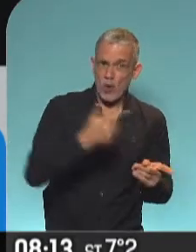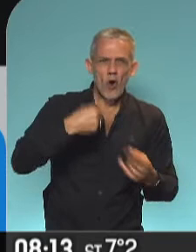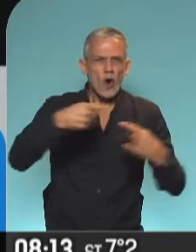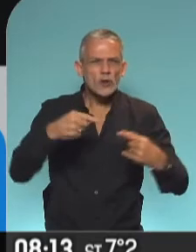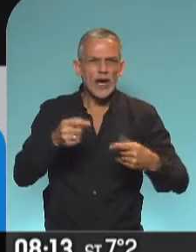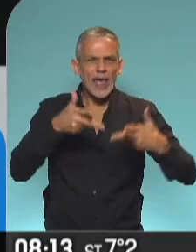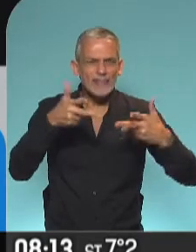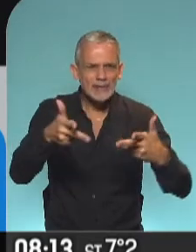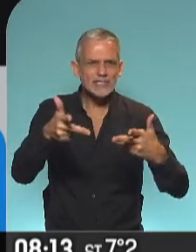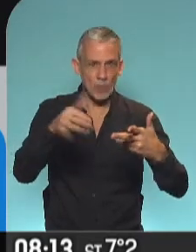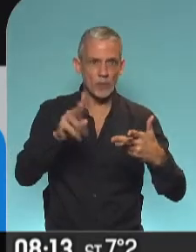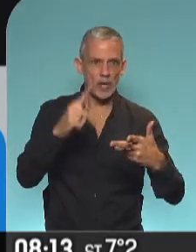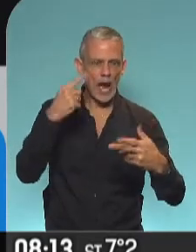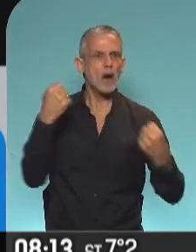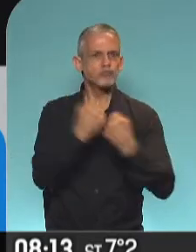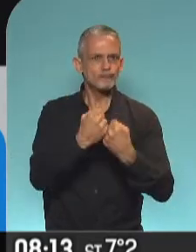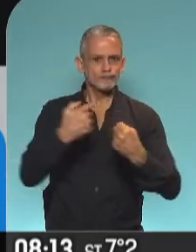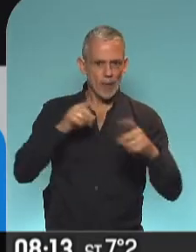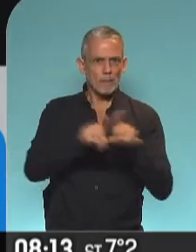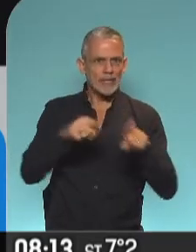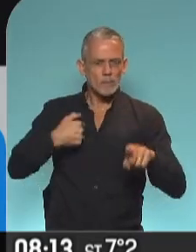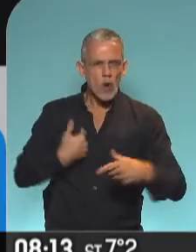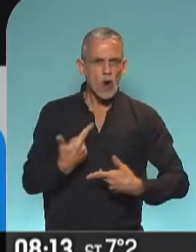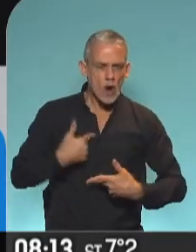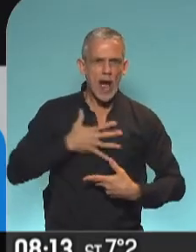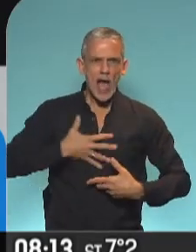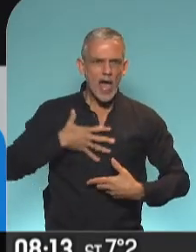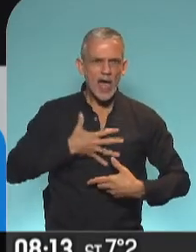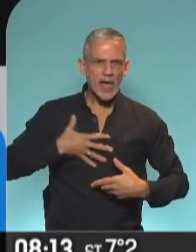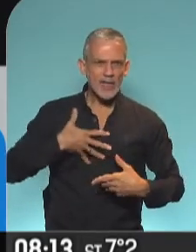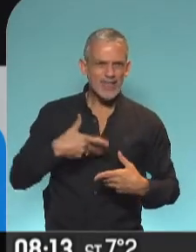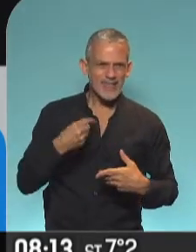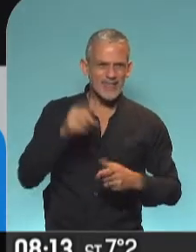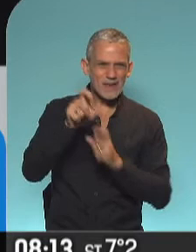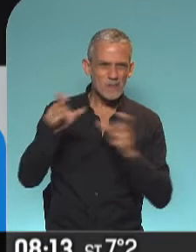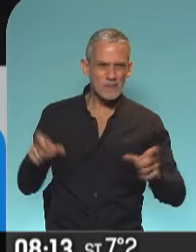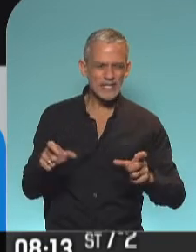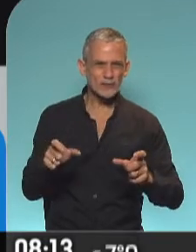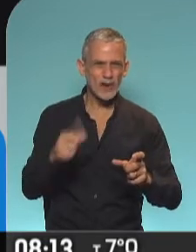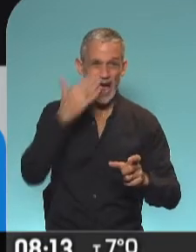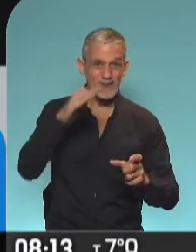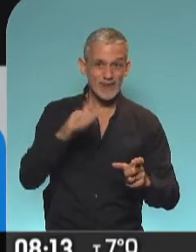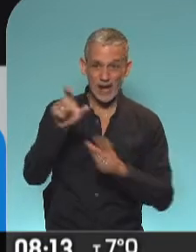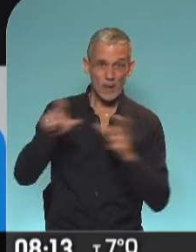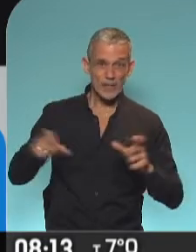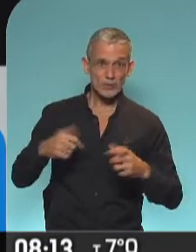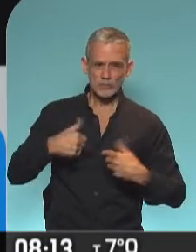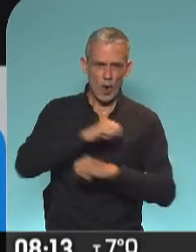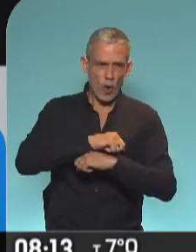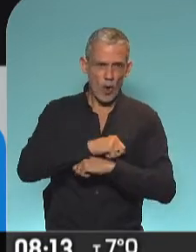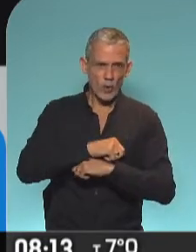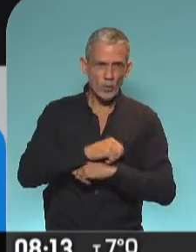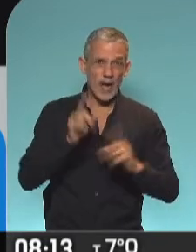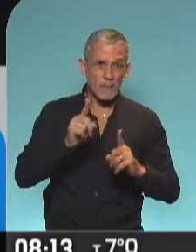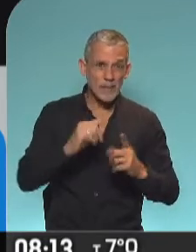pueden ratificar esa negación y pueden jugar de modos que finalmente la población desarrolle comportamientos que no son